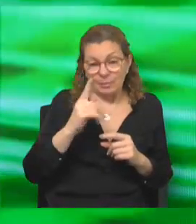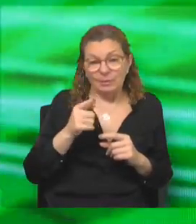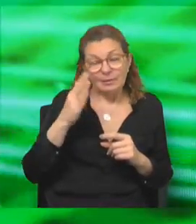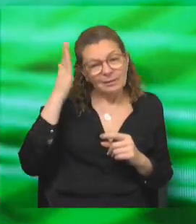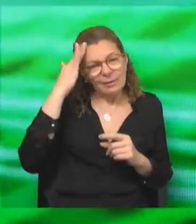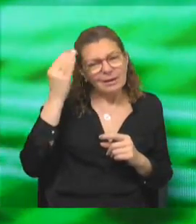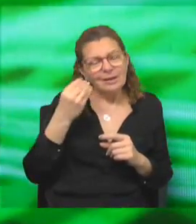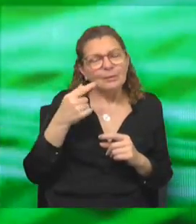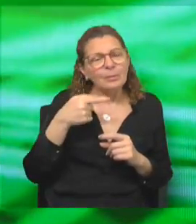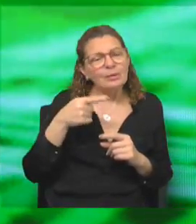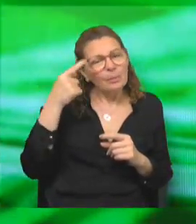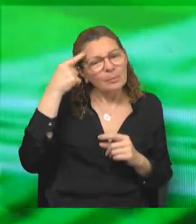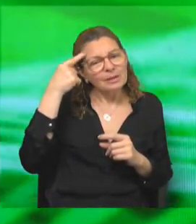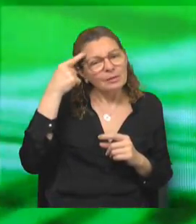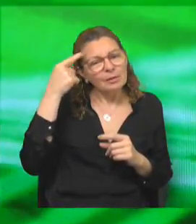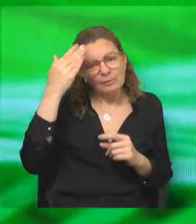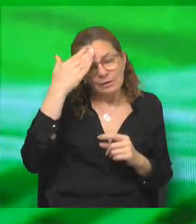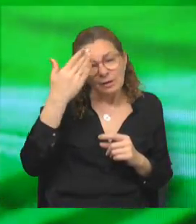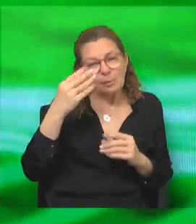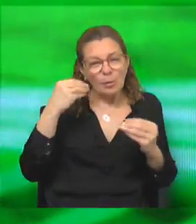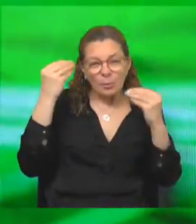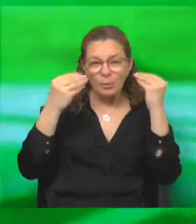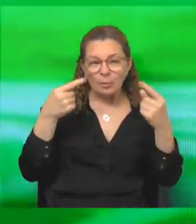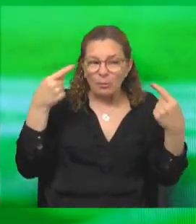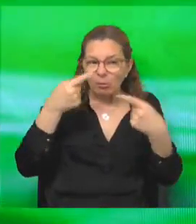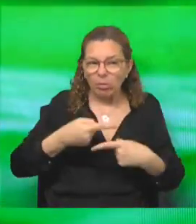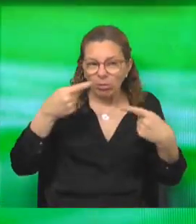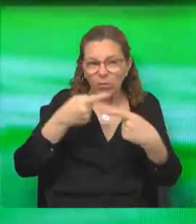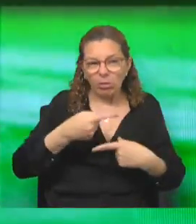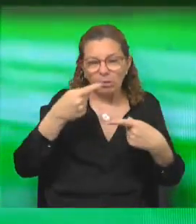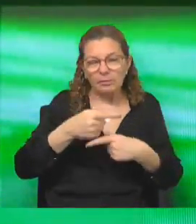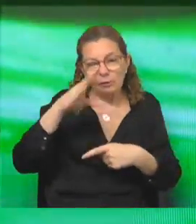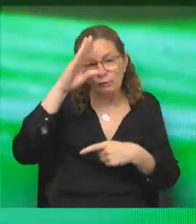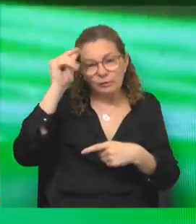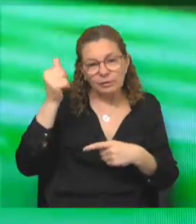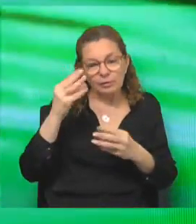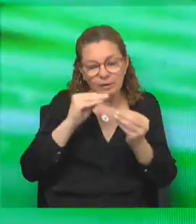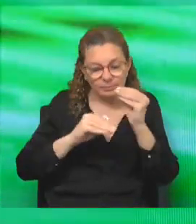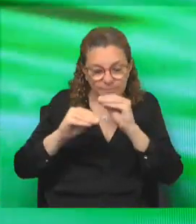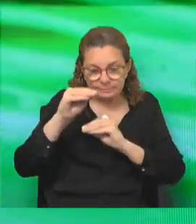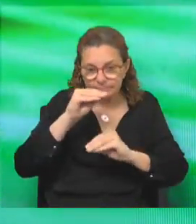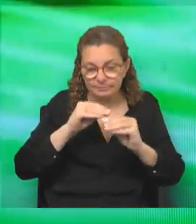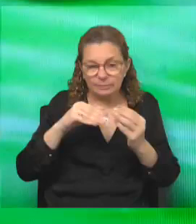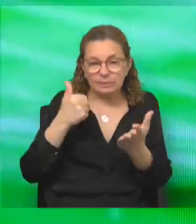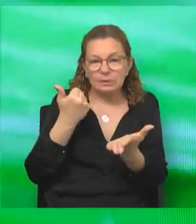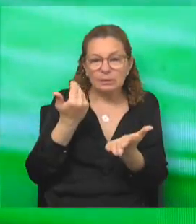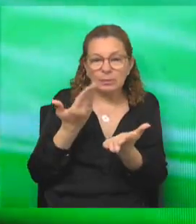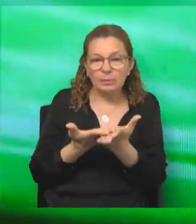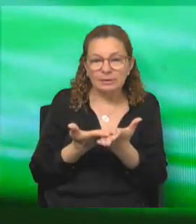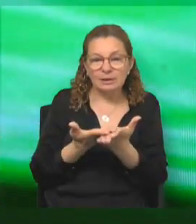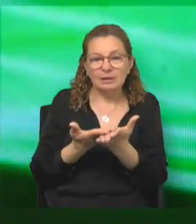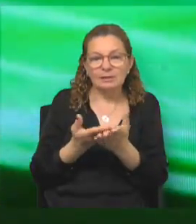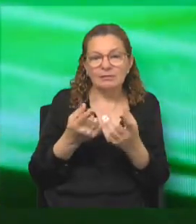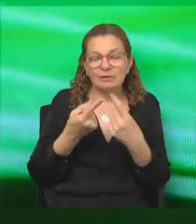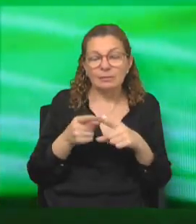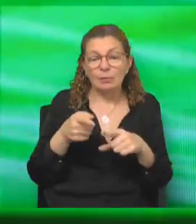qué Yo creo que el frente amplio se preocupó tanto de criticar y de cuestionar que se olvidó de armar una propuesta alternativa Entonces